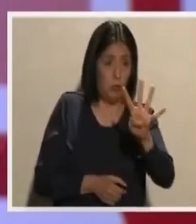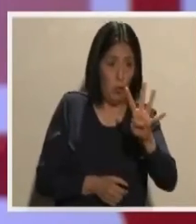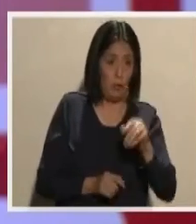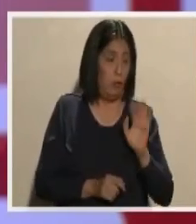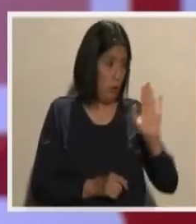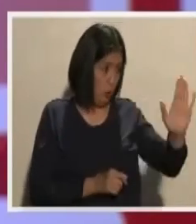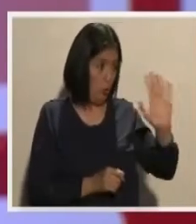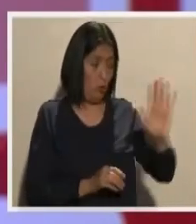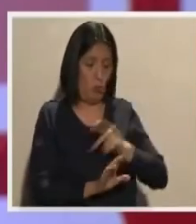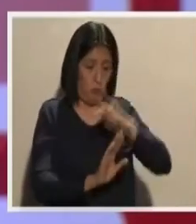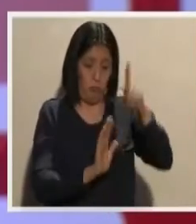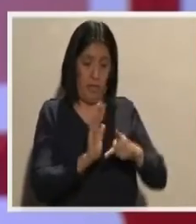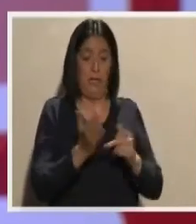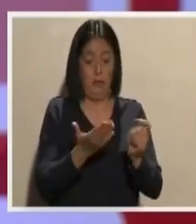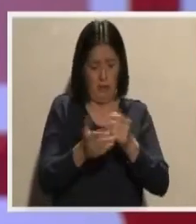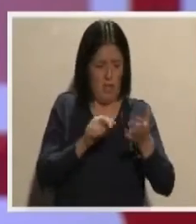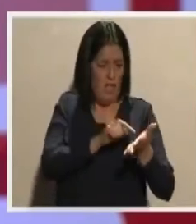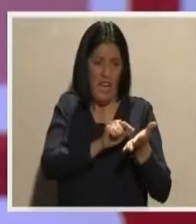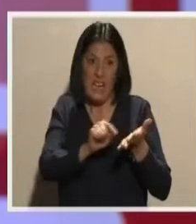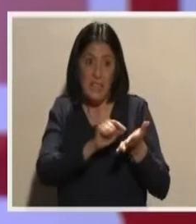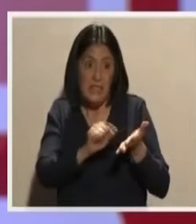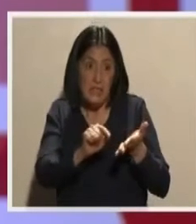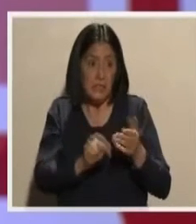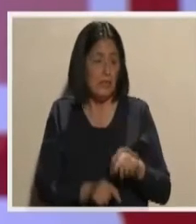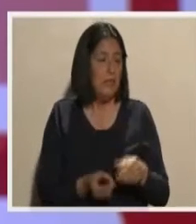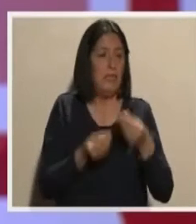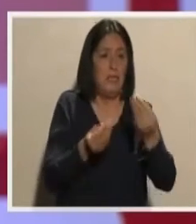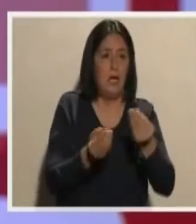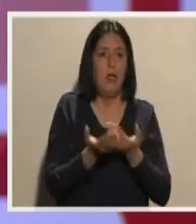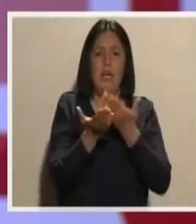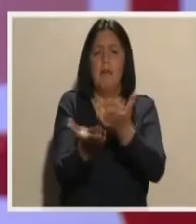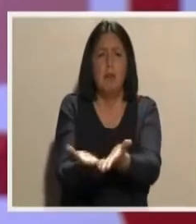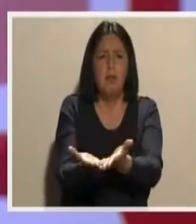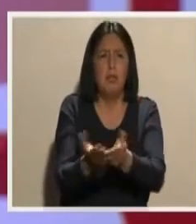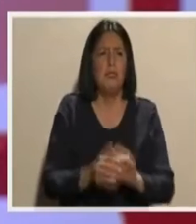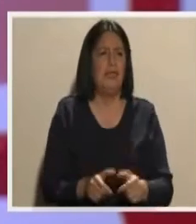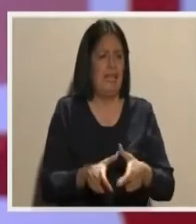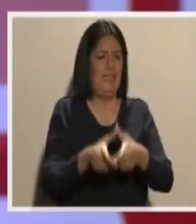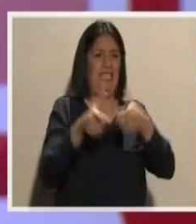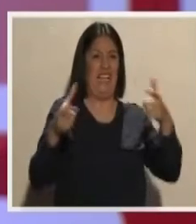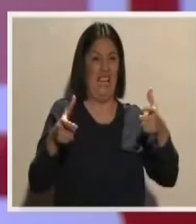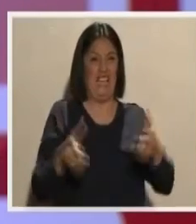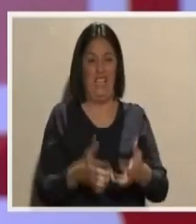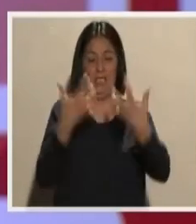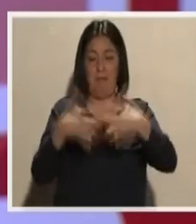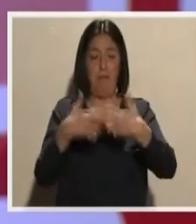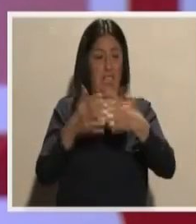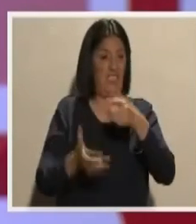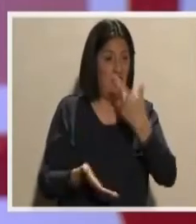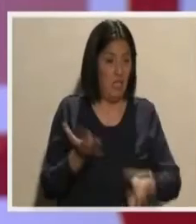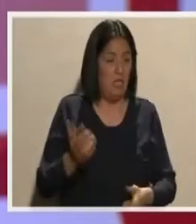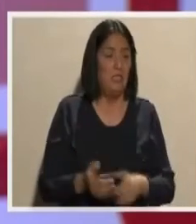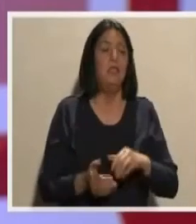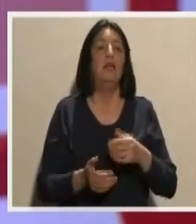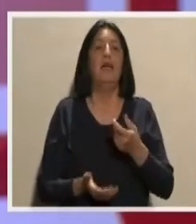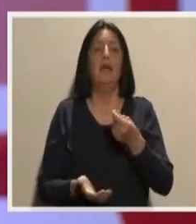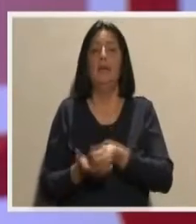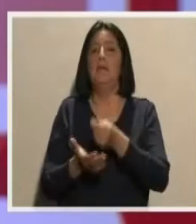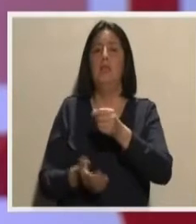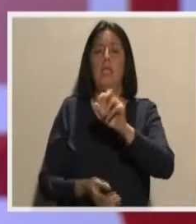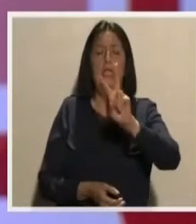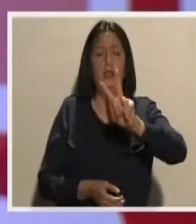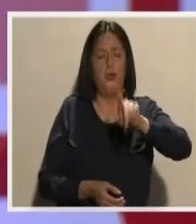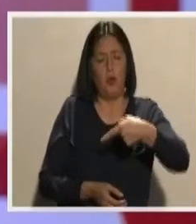gobierno señala y le da a usted una propuesta a las grandes empresas, aquellas que facturen